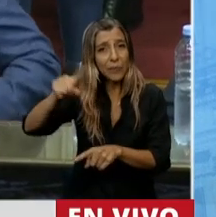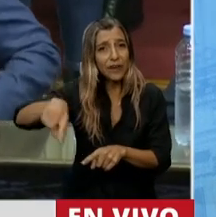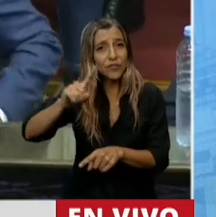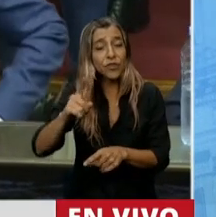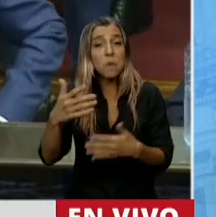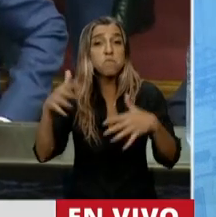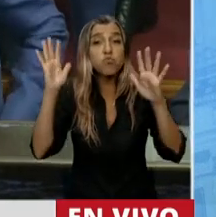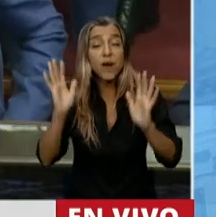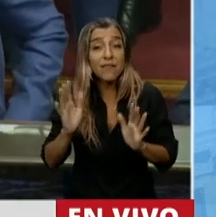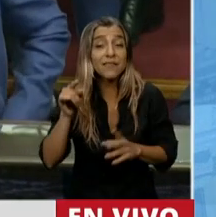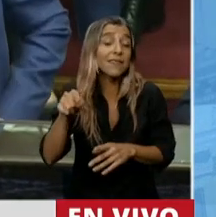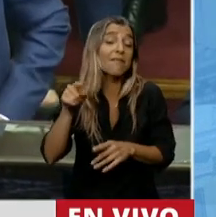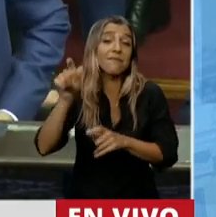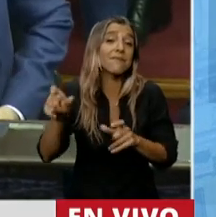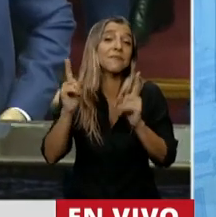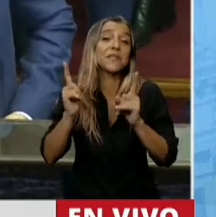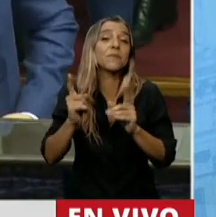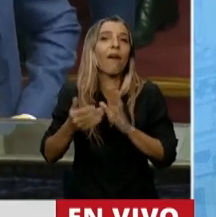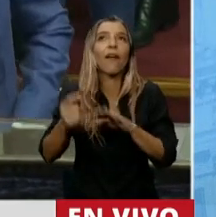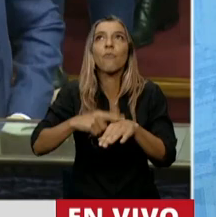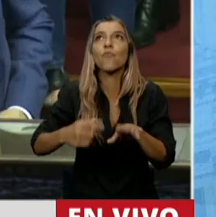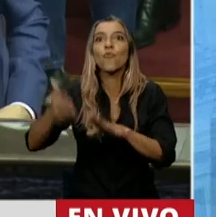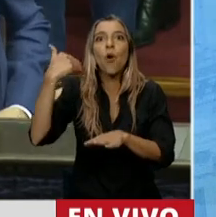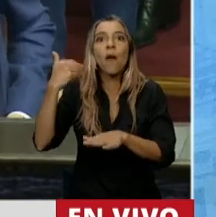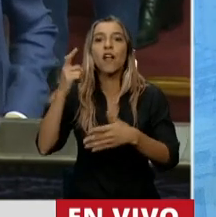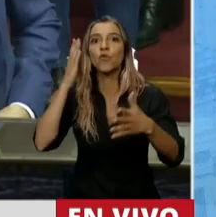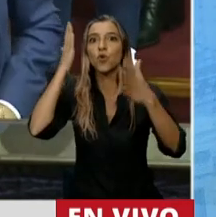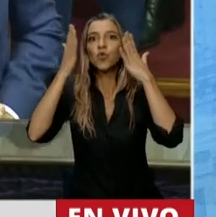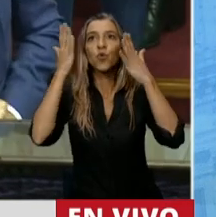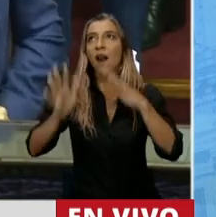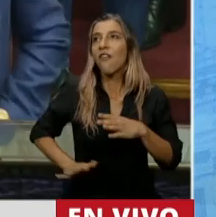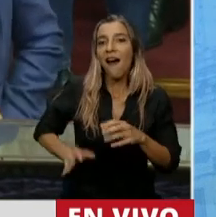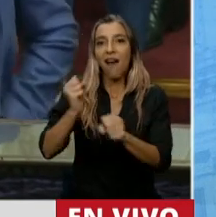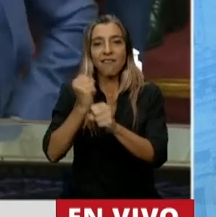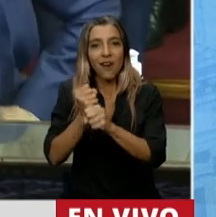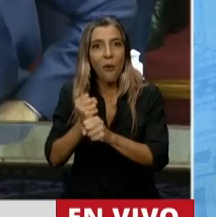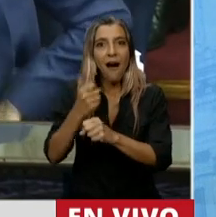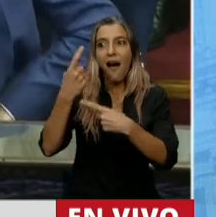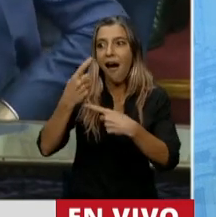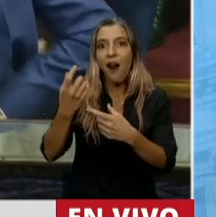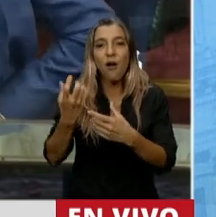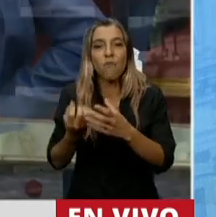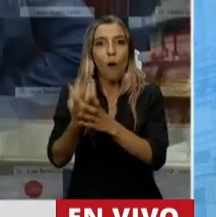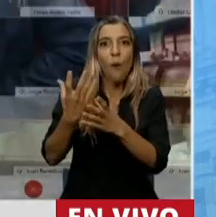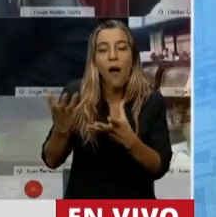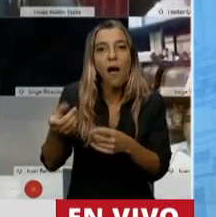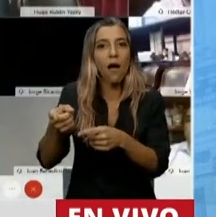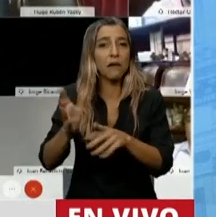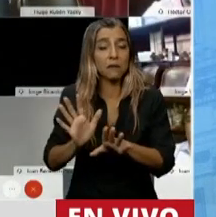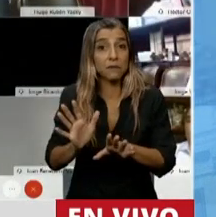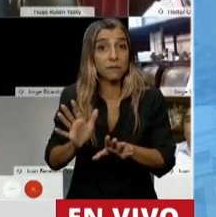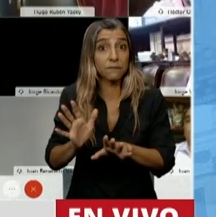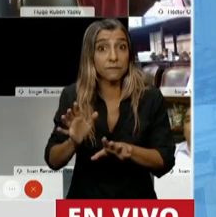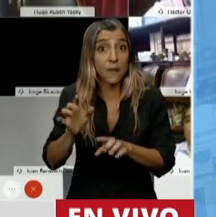solo tuvieron un sueño y muchas ganas de trabajar. Pero lo más importante es que hoy sostienen